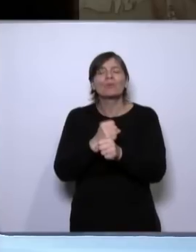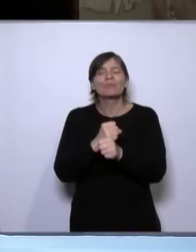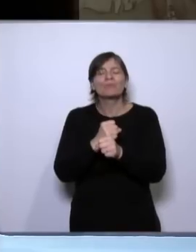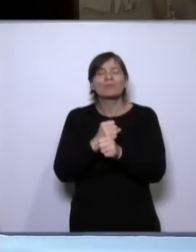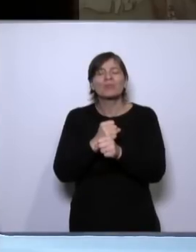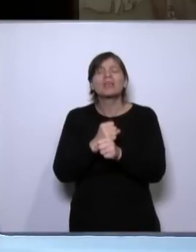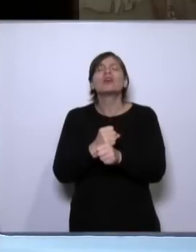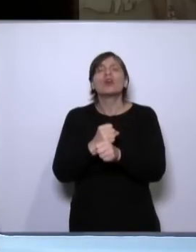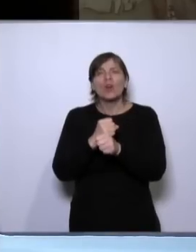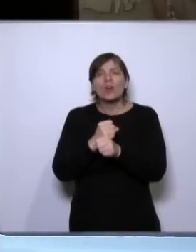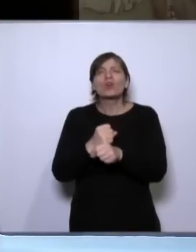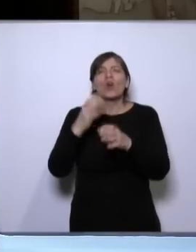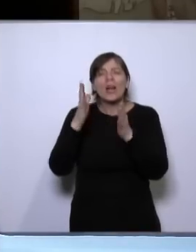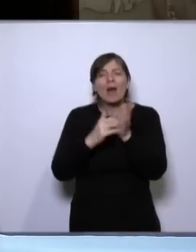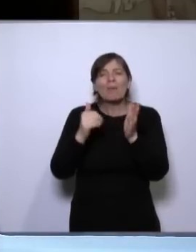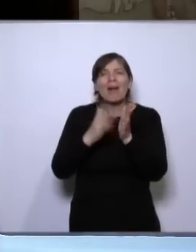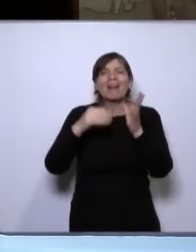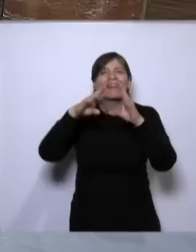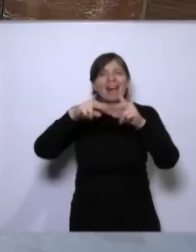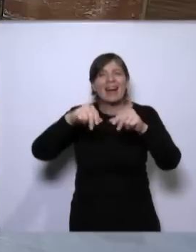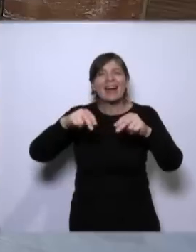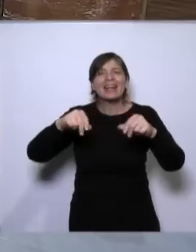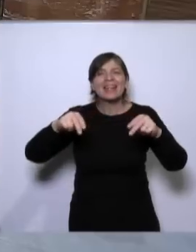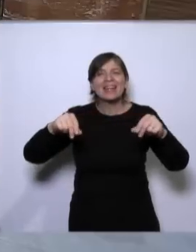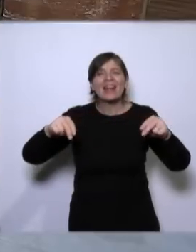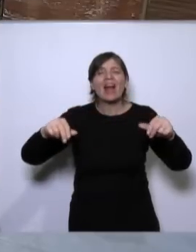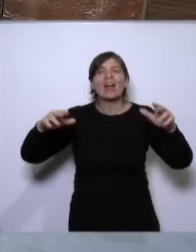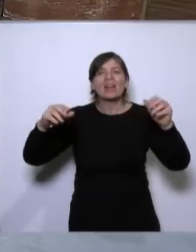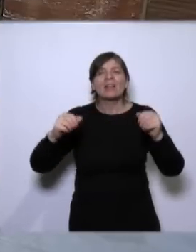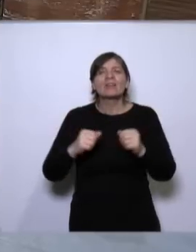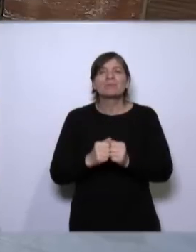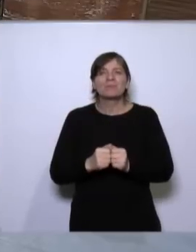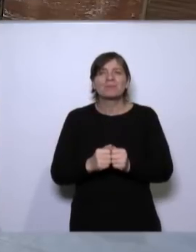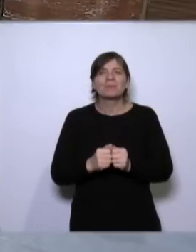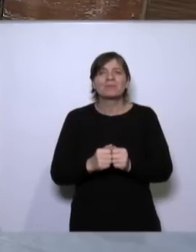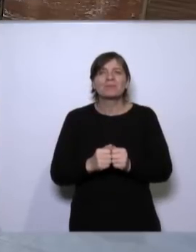trabajo con la blanca harina del